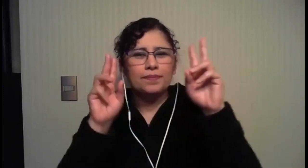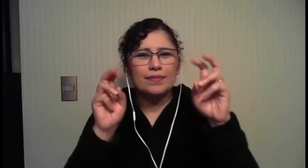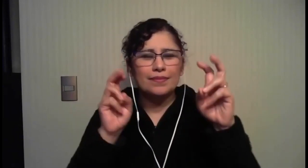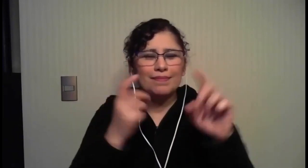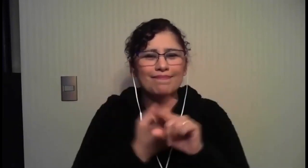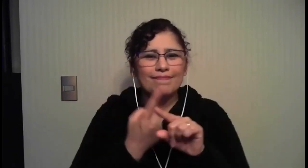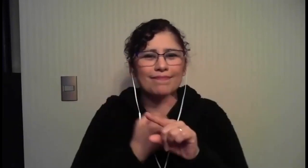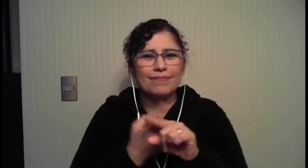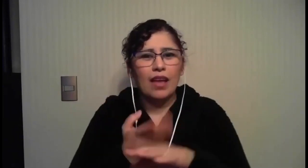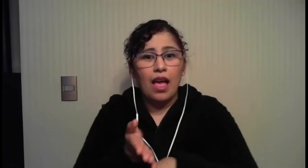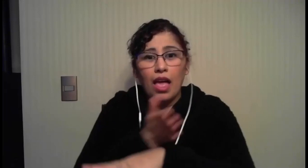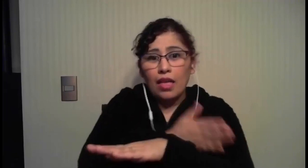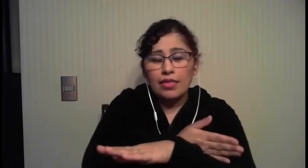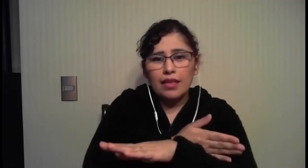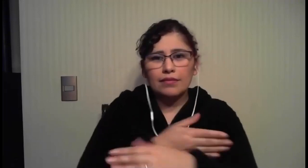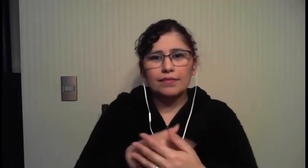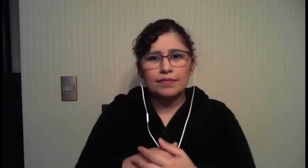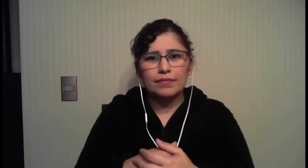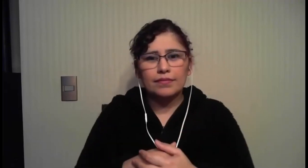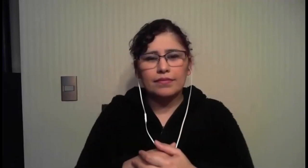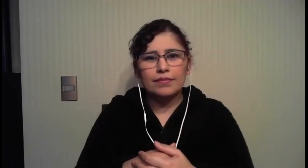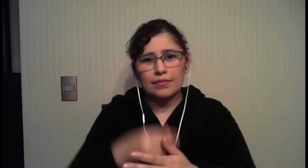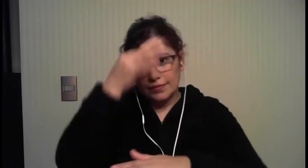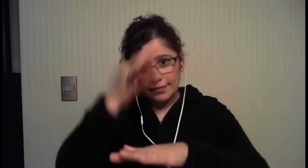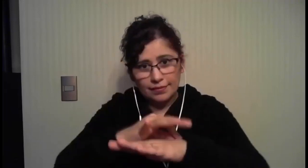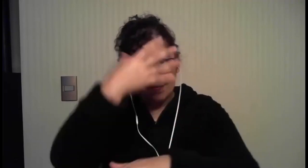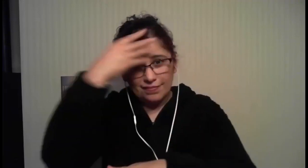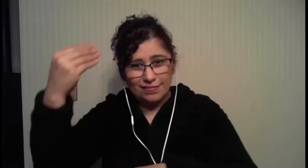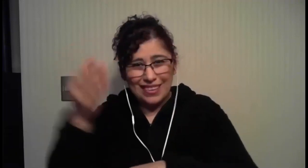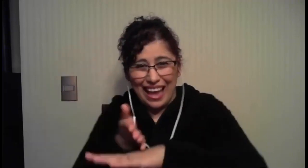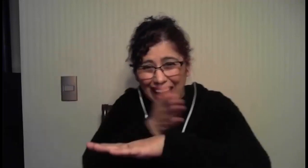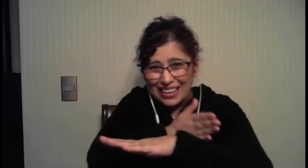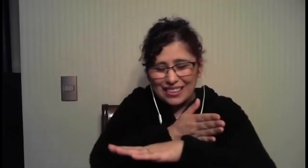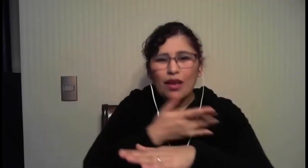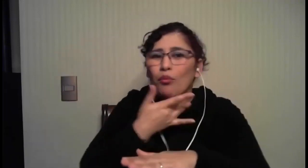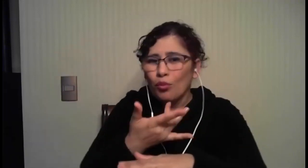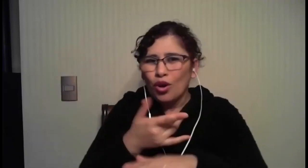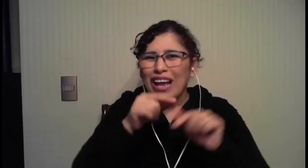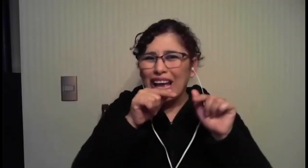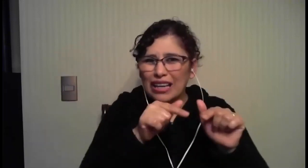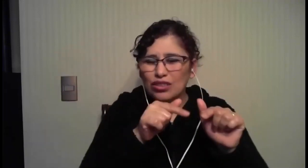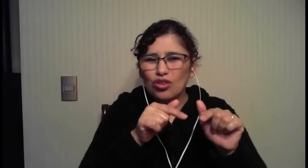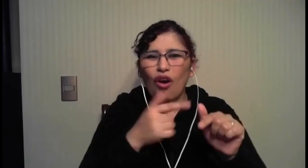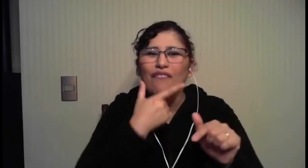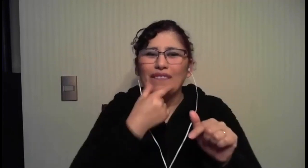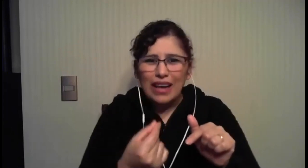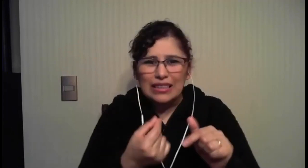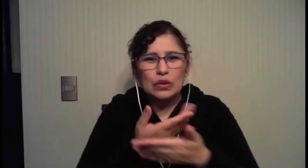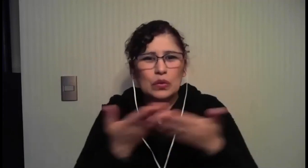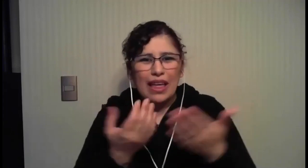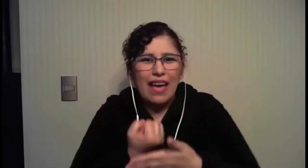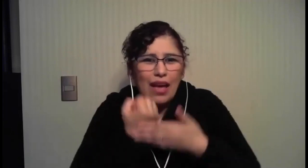esto previo al abordaje de las demencias propiamente tal, porque esto va a facilitar mucho más